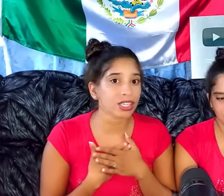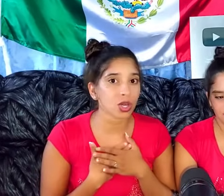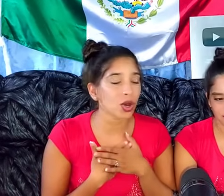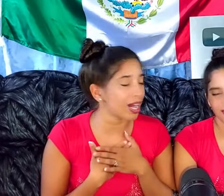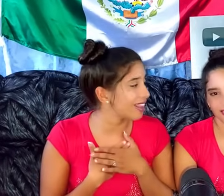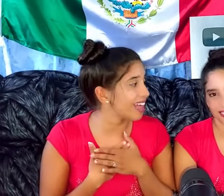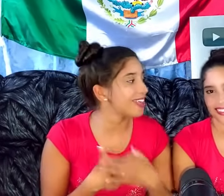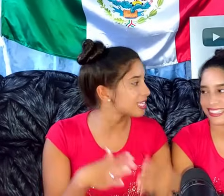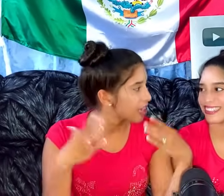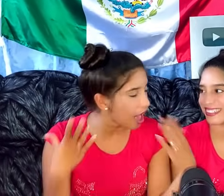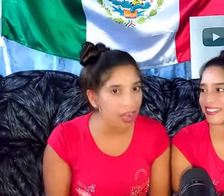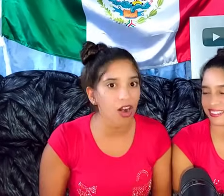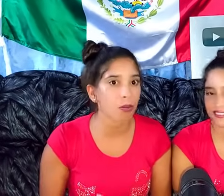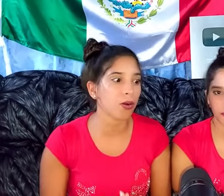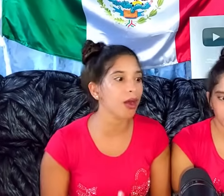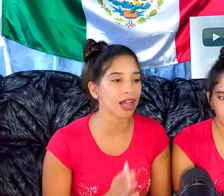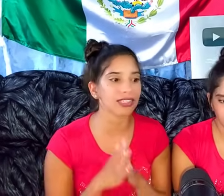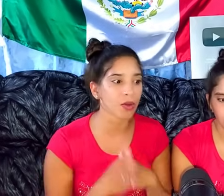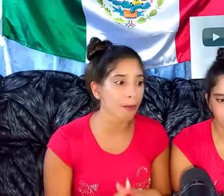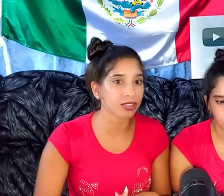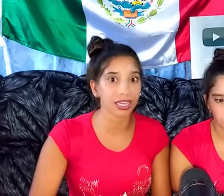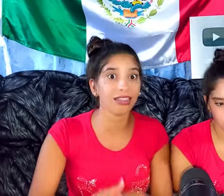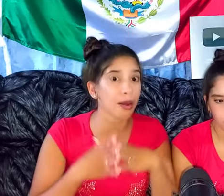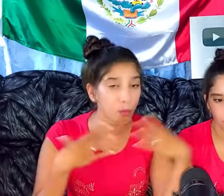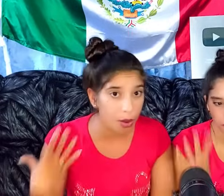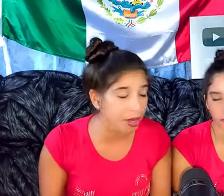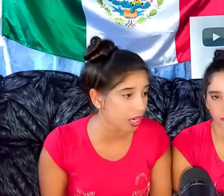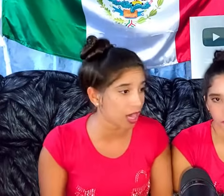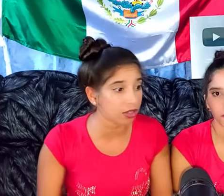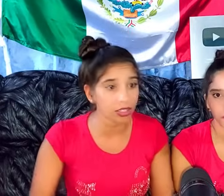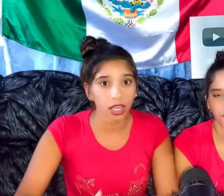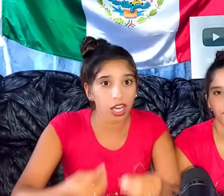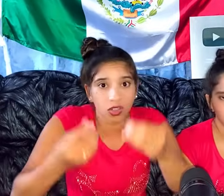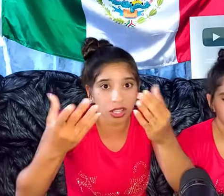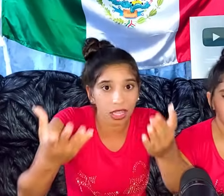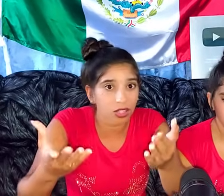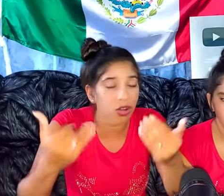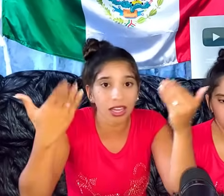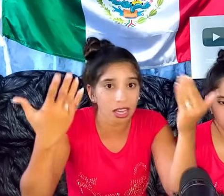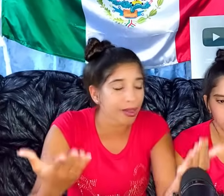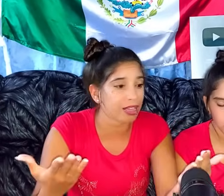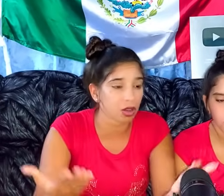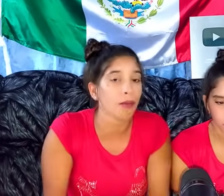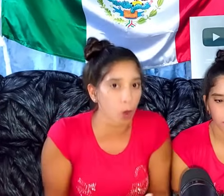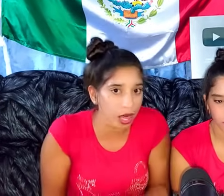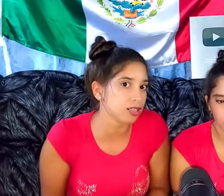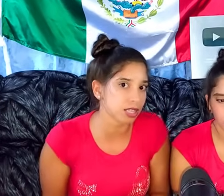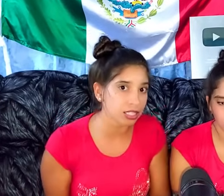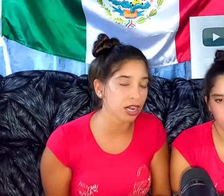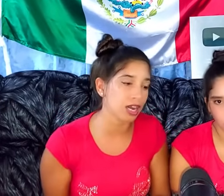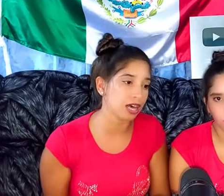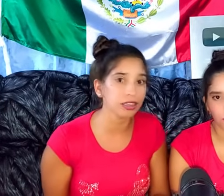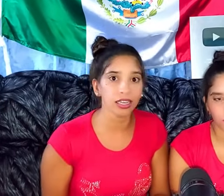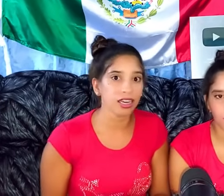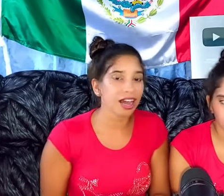nuestra parte solo queda desearle lo mejor a esa nueva presidenta y al pueblo mexicano, que sus intenciones y aspiraciones puedan